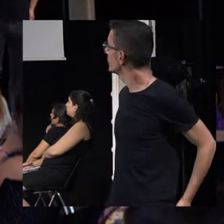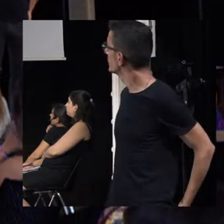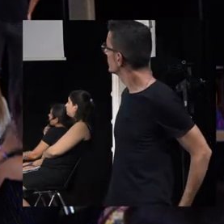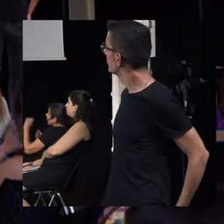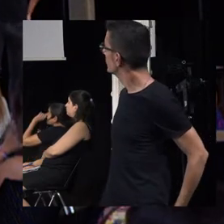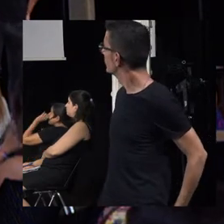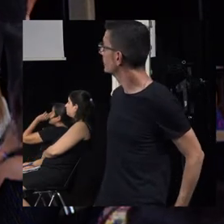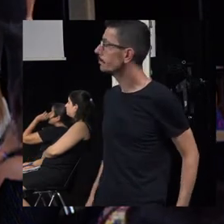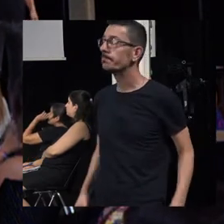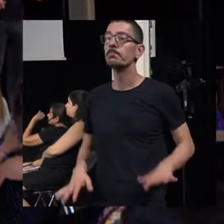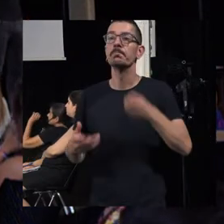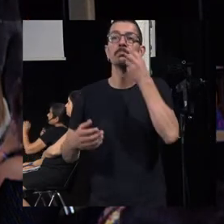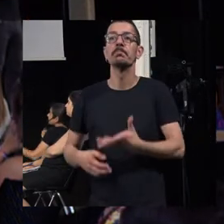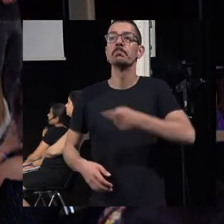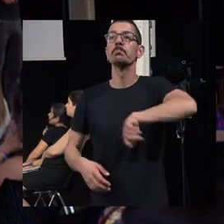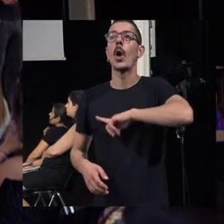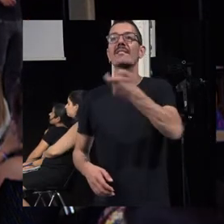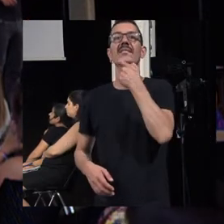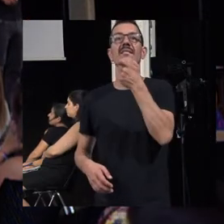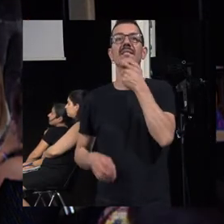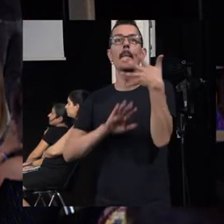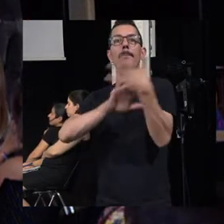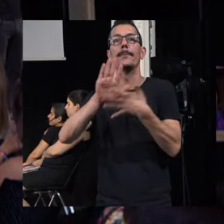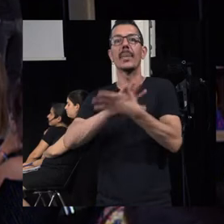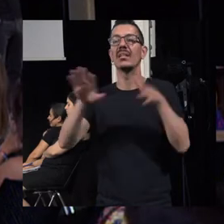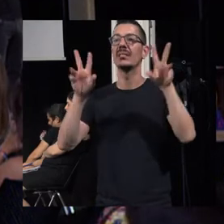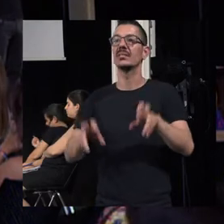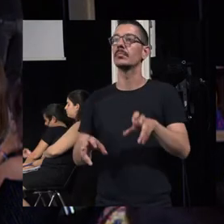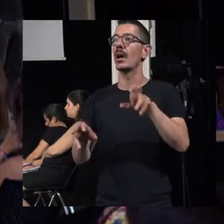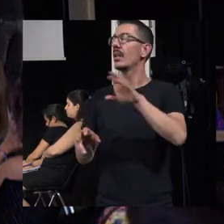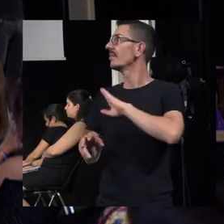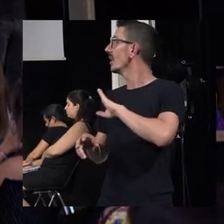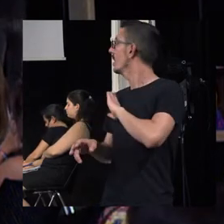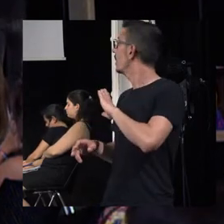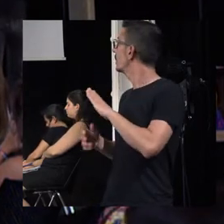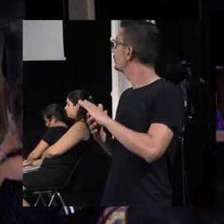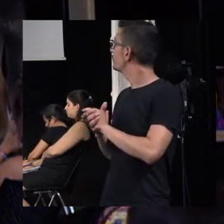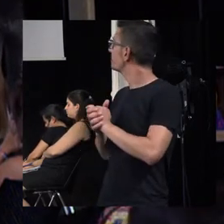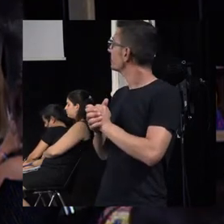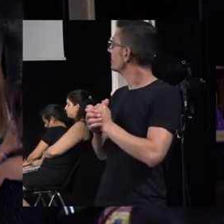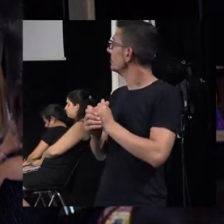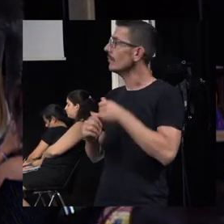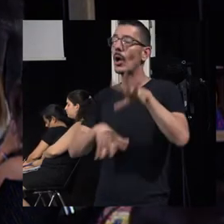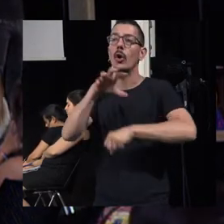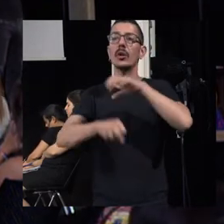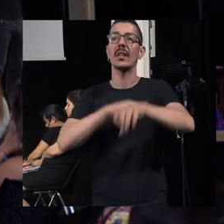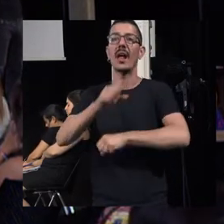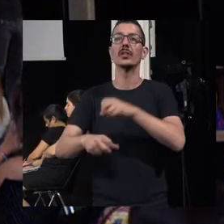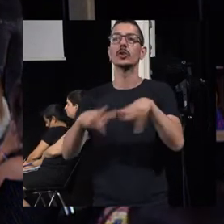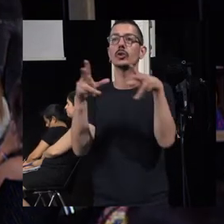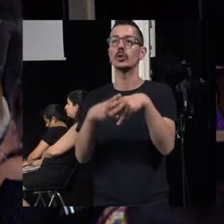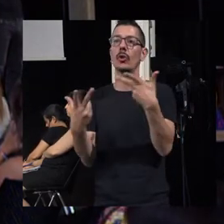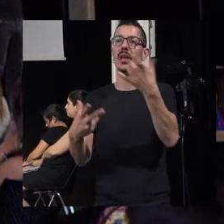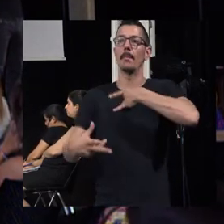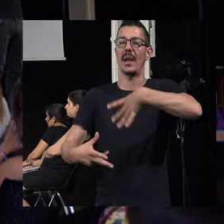Bien, nos gusta hablar de colonialidad social paya. ¿Por qué? Porque yo he sido activista LGTB durante muchos años. He estado